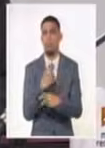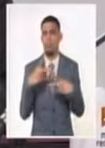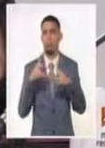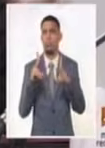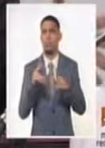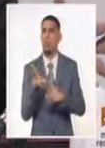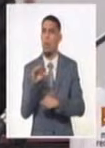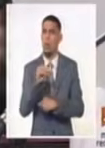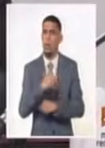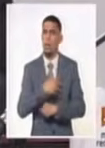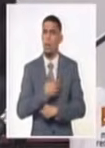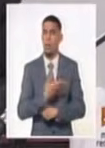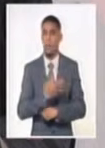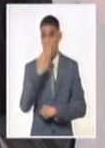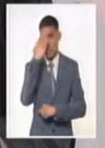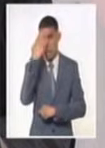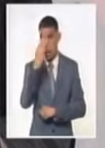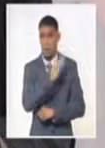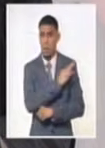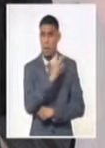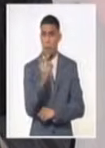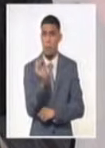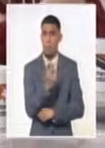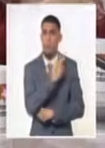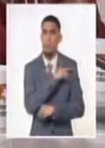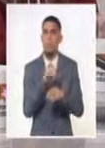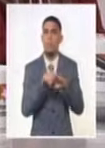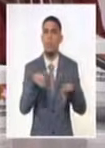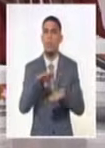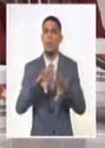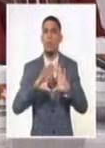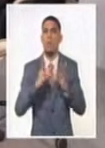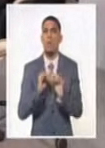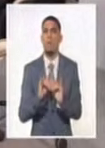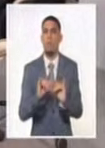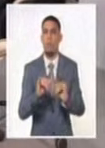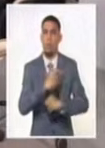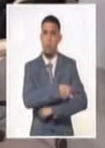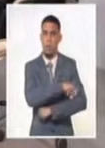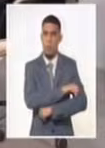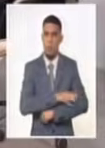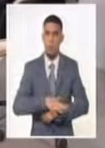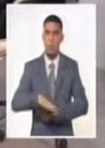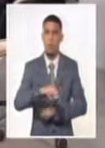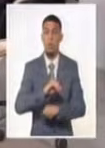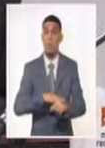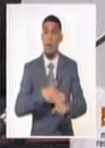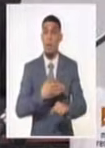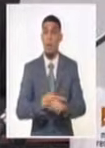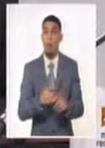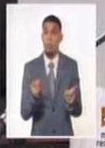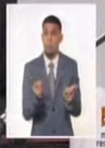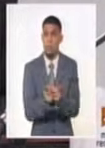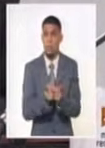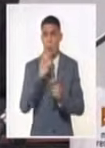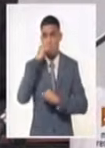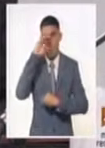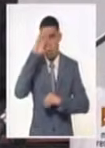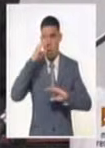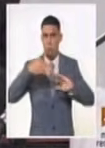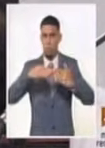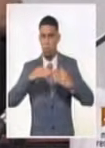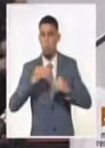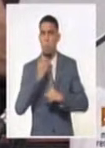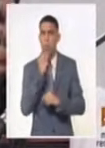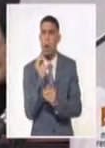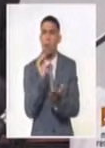en las aulas. Le agradezco muchísimo a ustedes toda esta información para nuestro pueblo y por supuesto tendremos resumen en Cuba Debate, pueden poner también sus